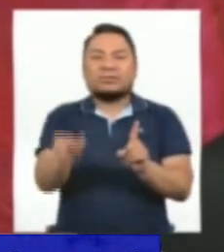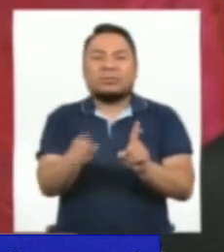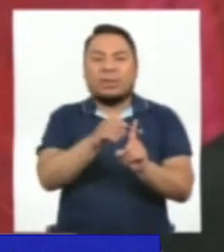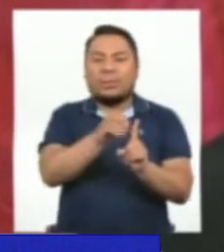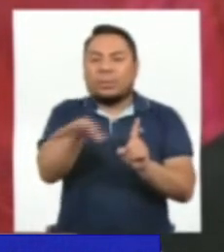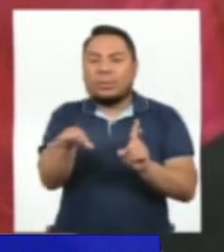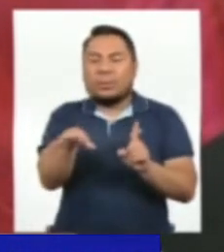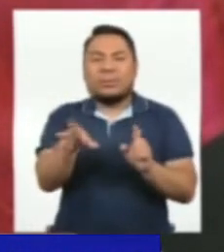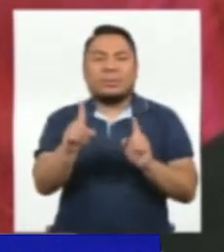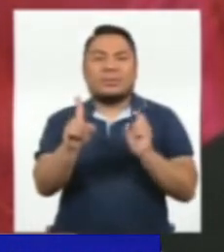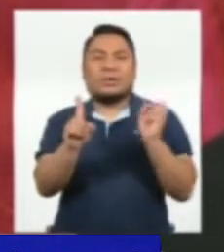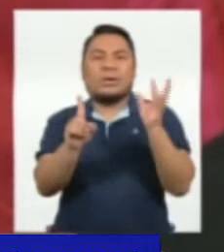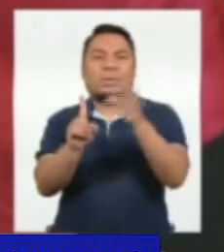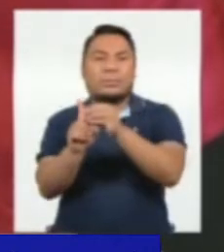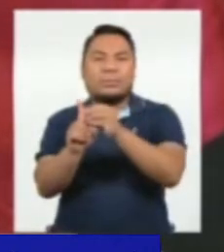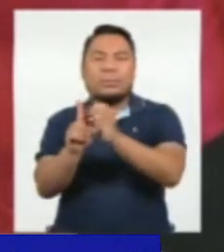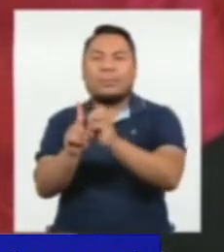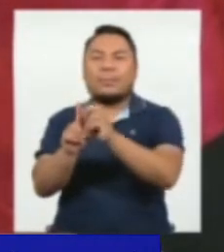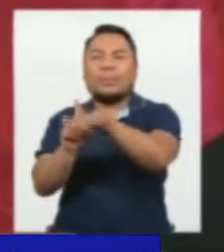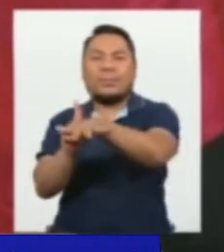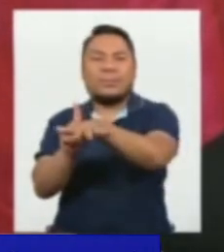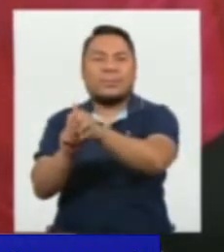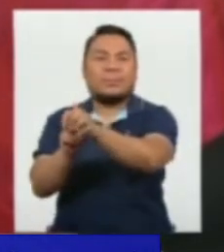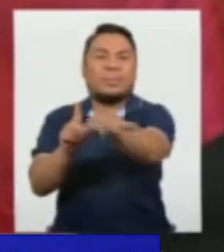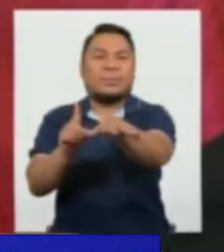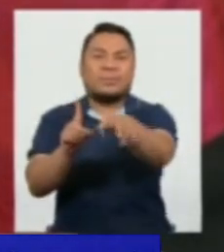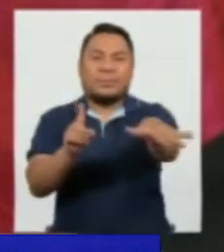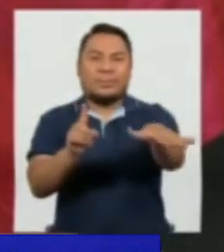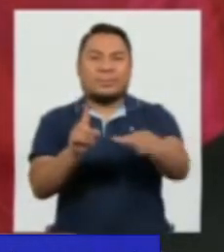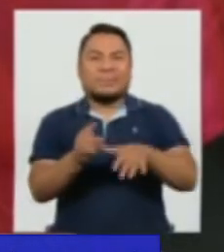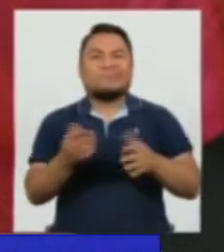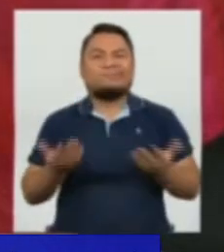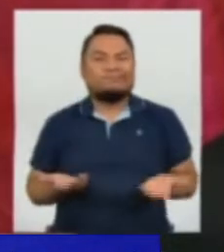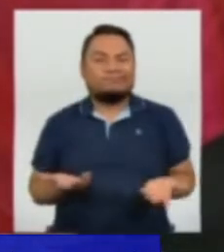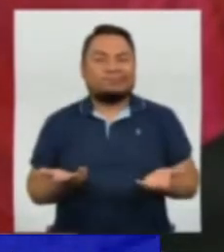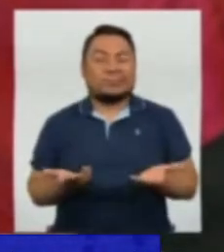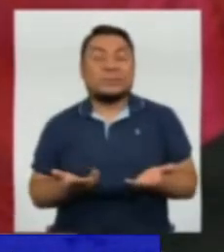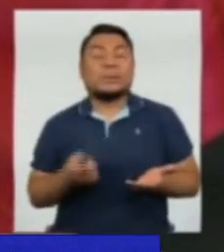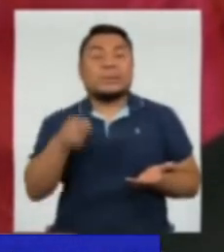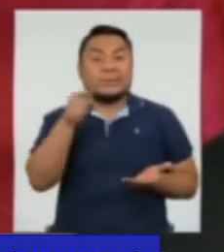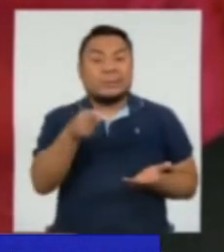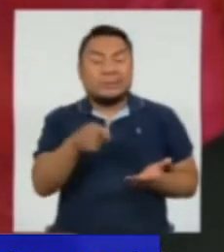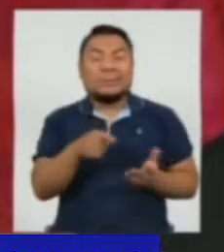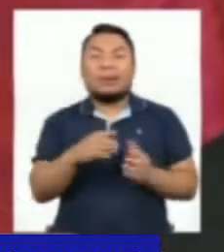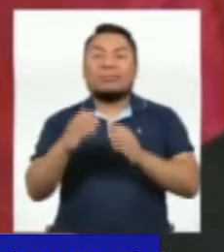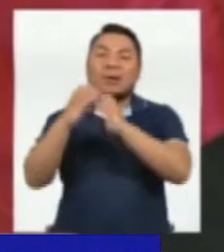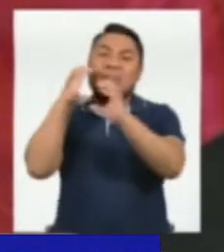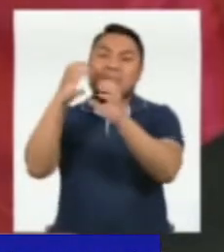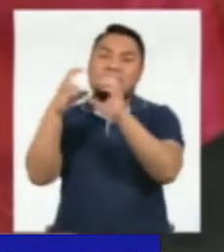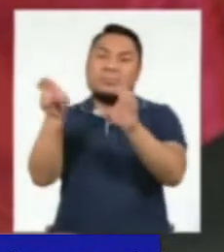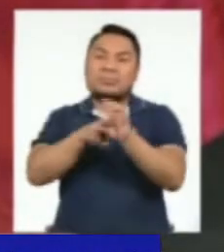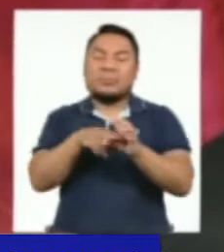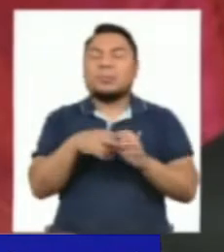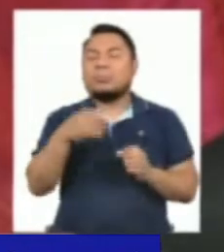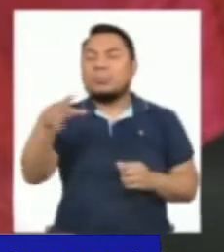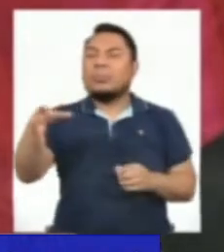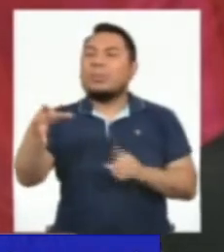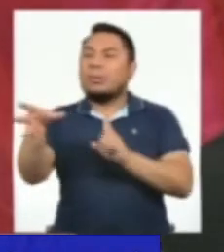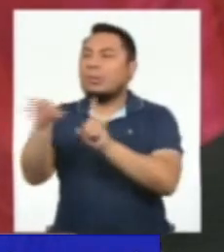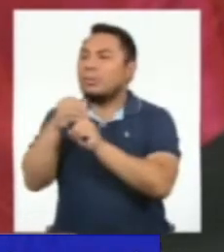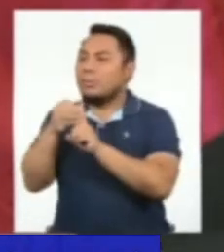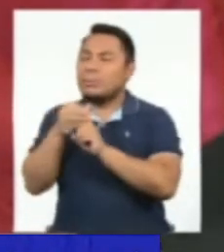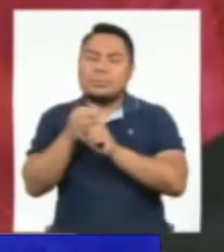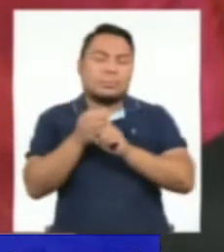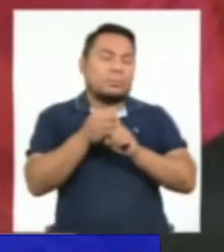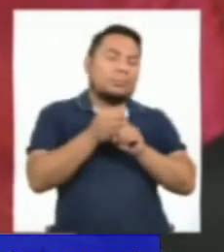ha trasladado aquí en el interior del país se ha trasladado en monos trasladándose a unas